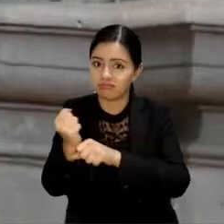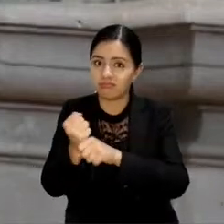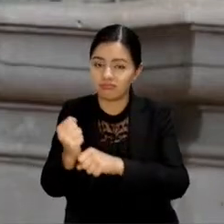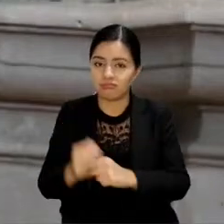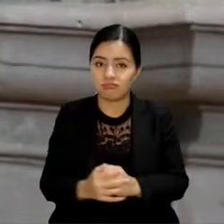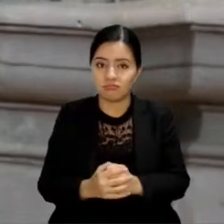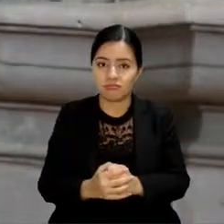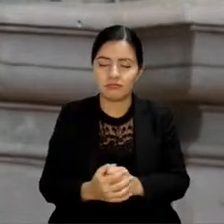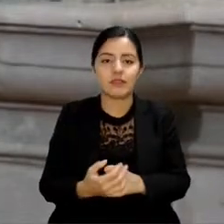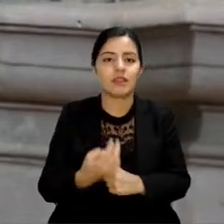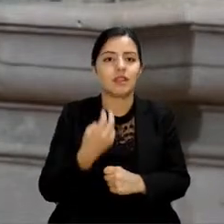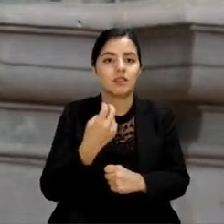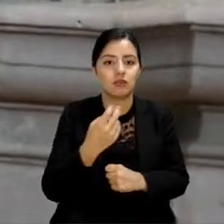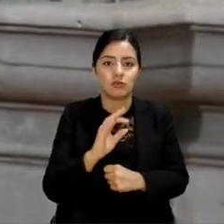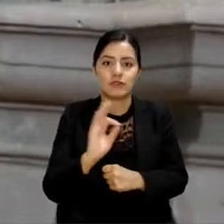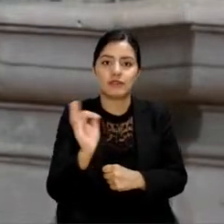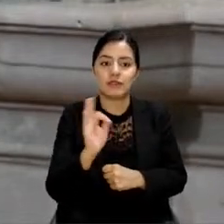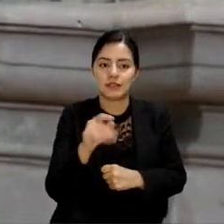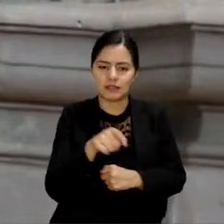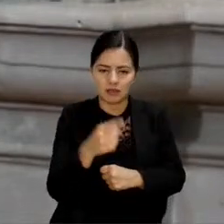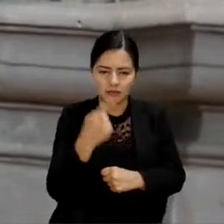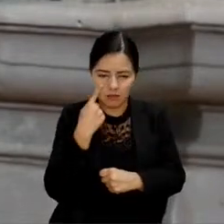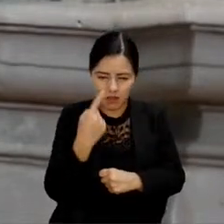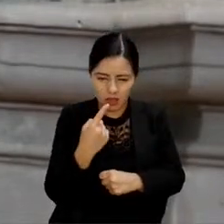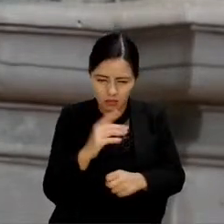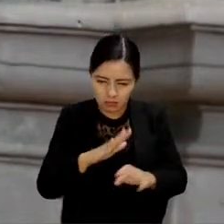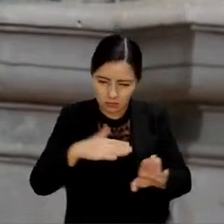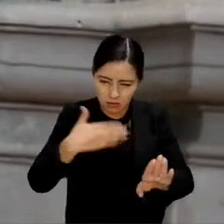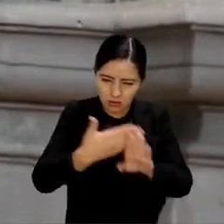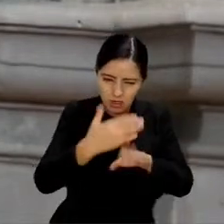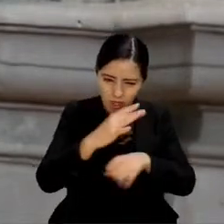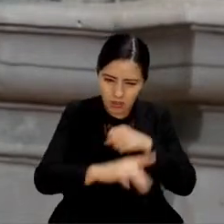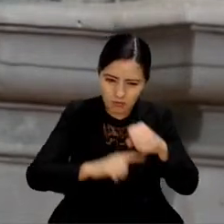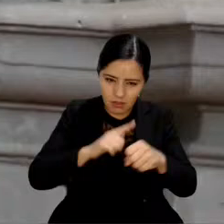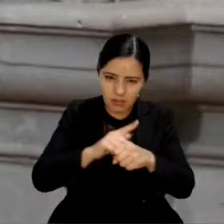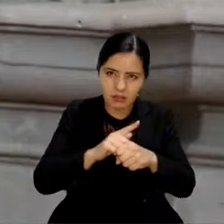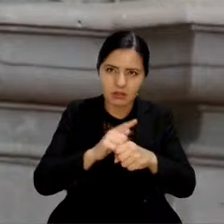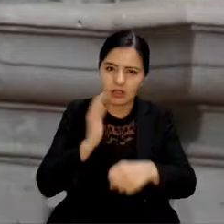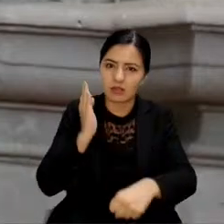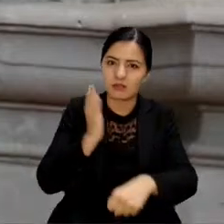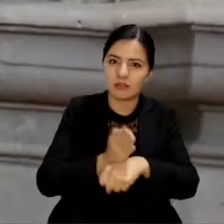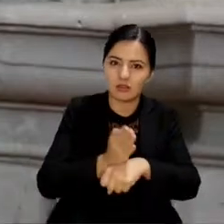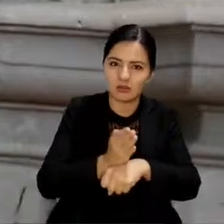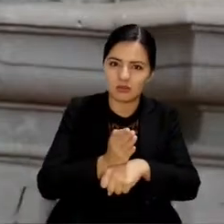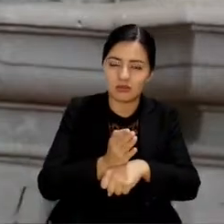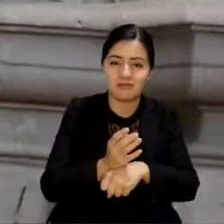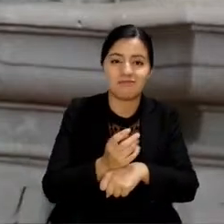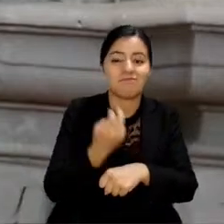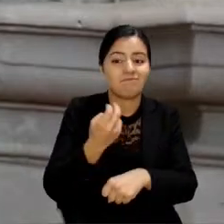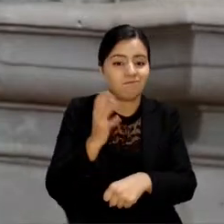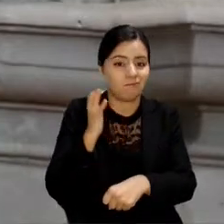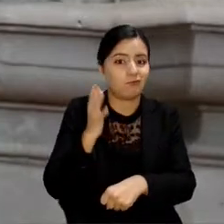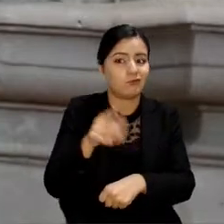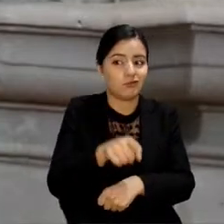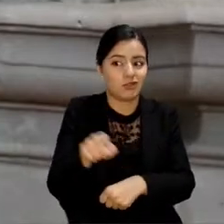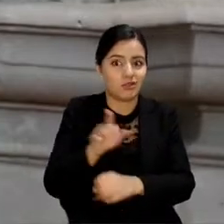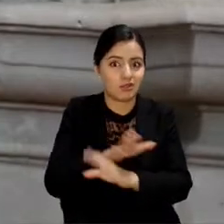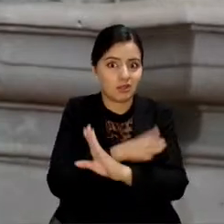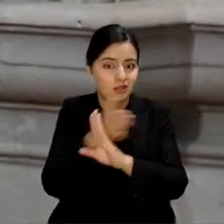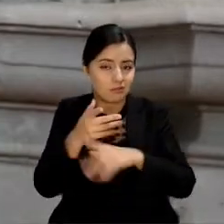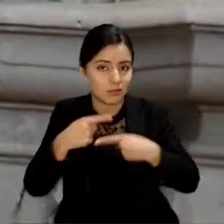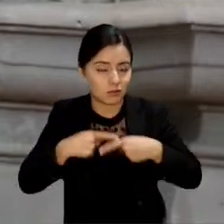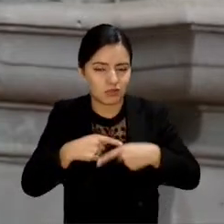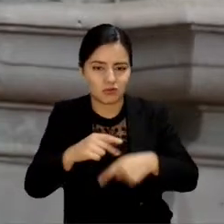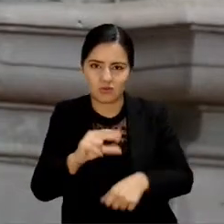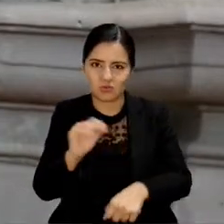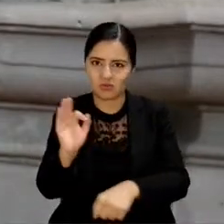animal no solo los favorece a los animales, también protege a los seres humanos y es también un indicador de nuestra